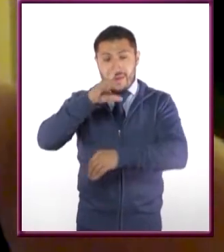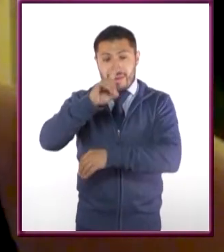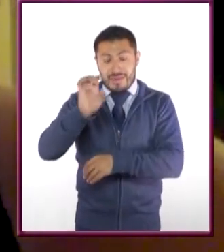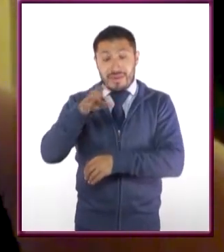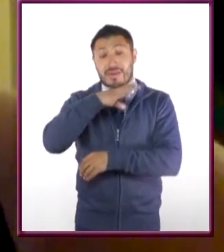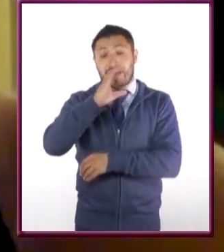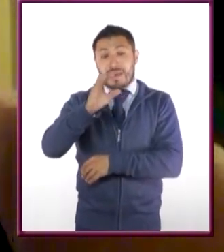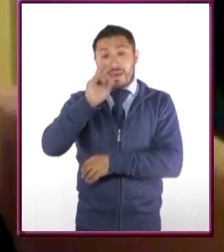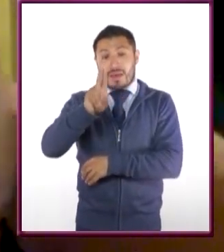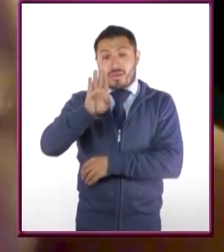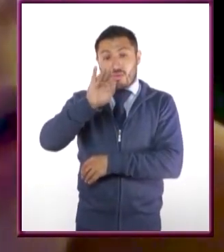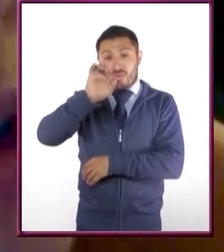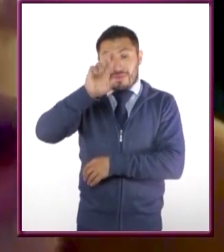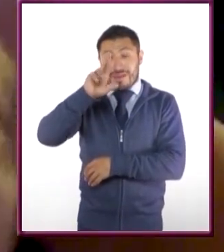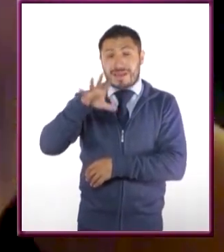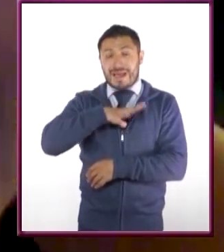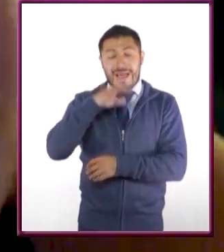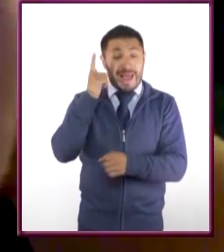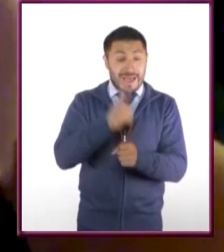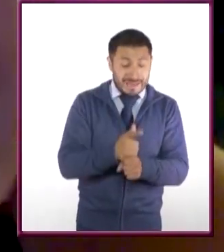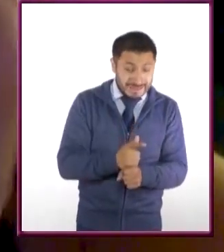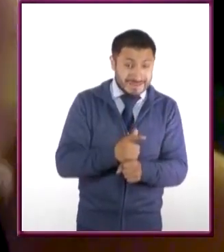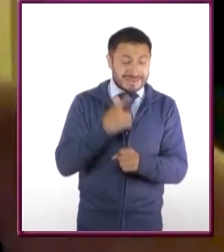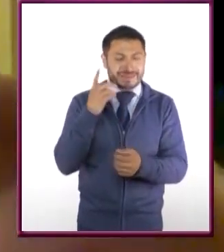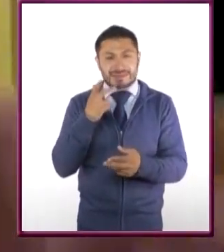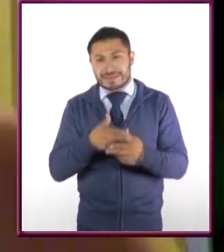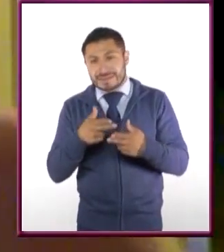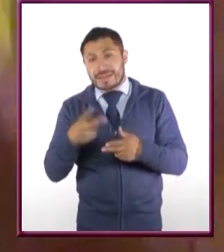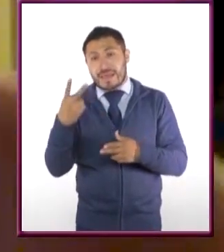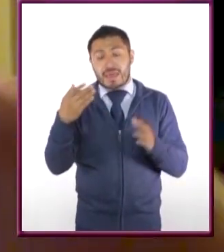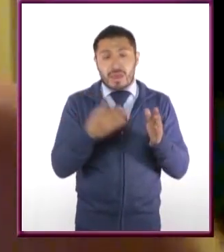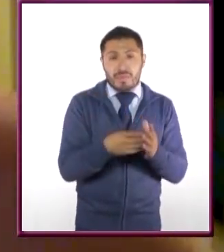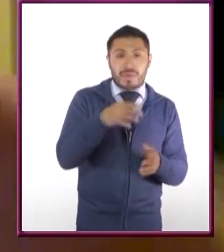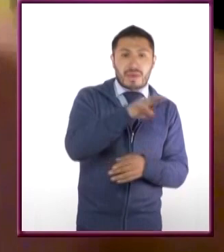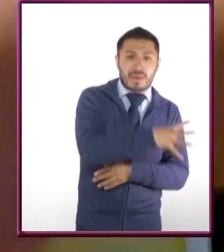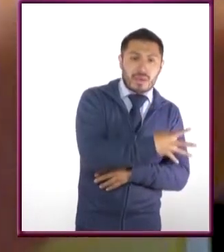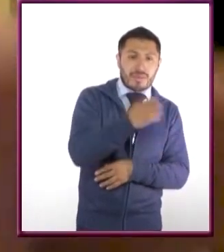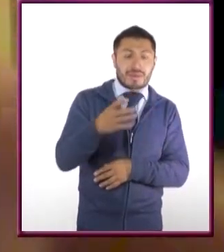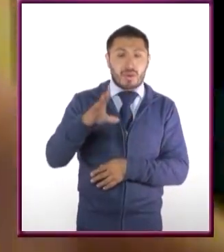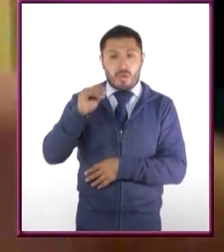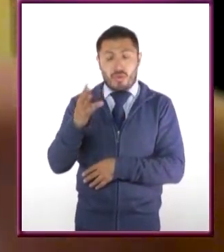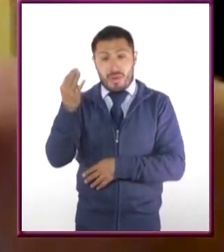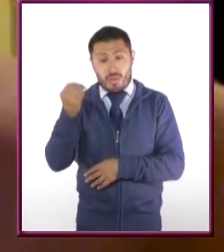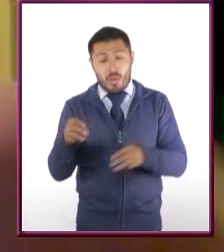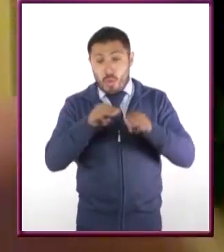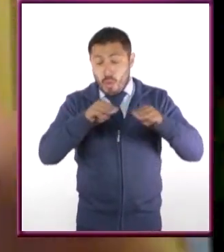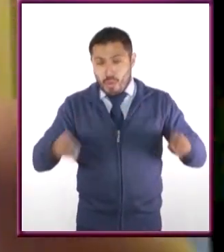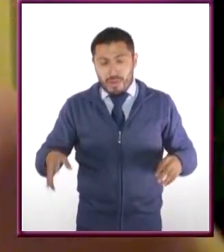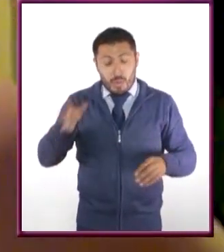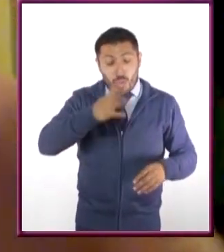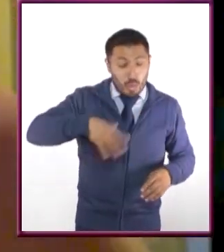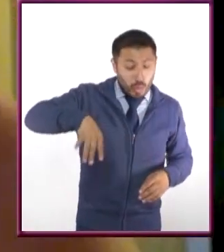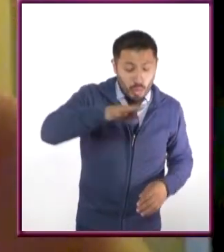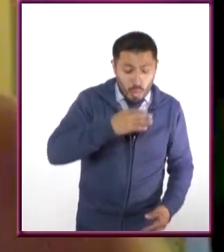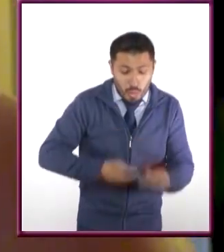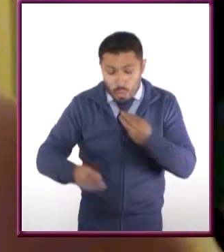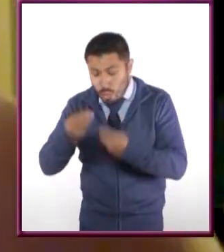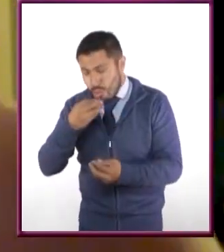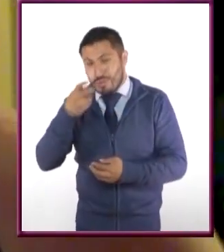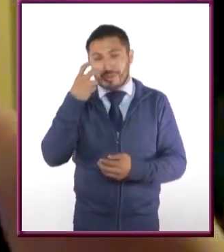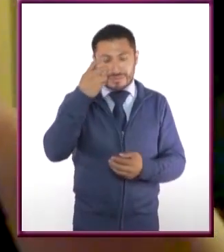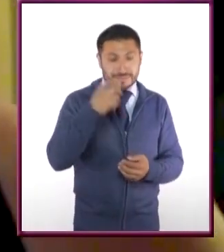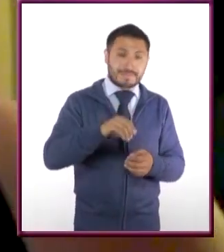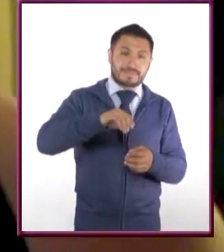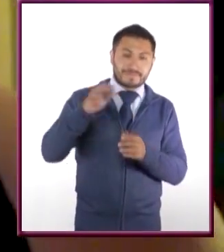ha llegado hasta 2,999 metros en busca del alimento de estos animalitos que les estaba diciendo.